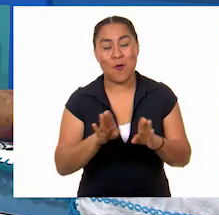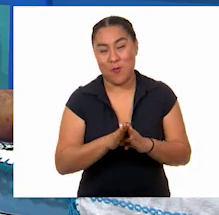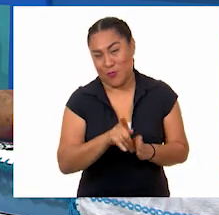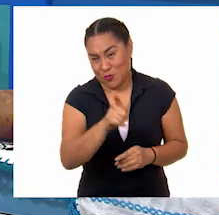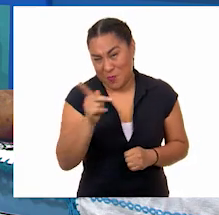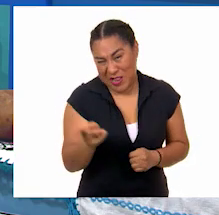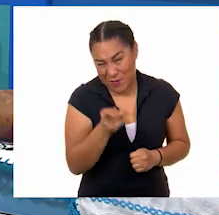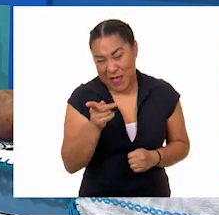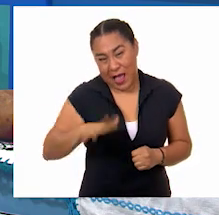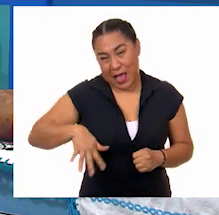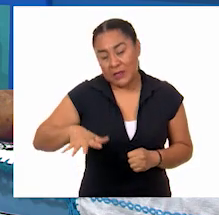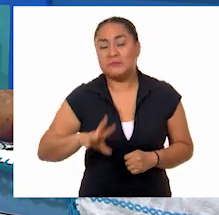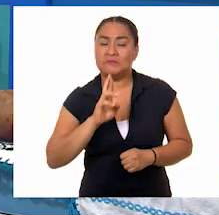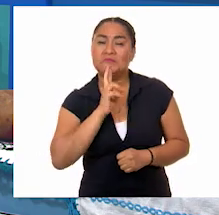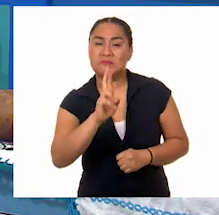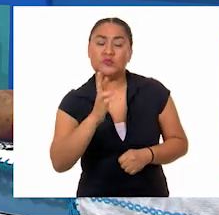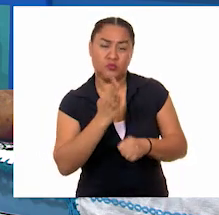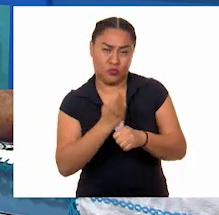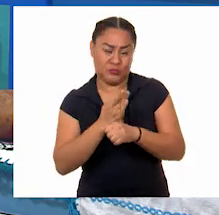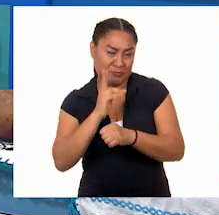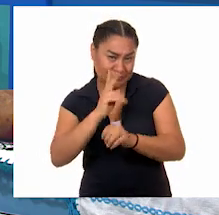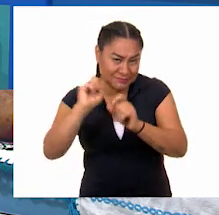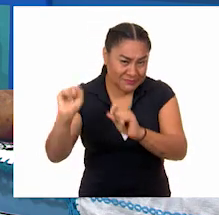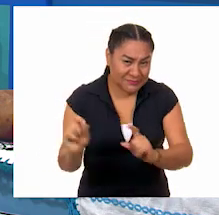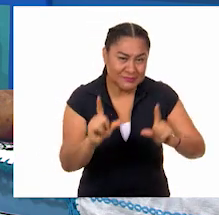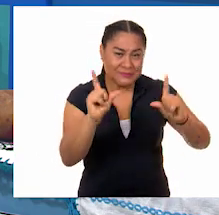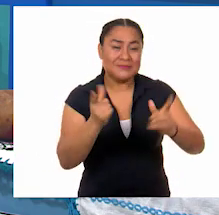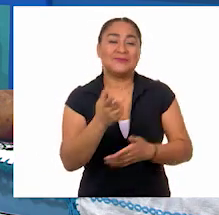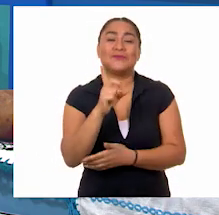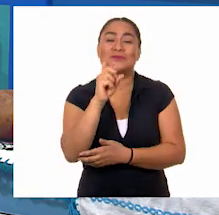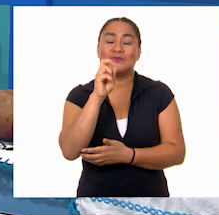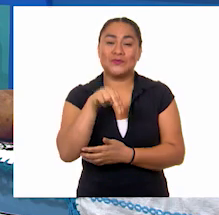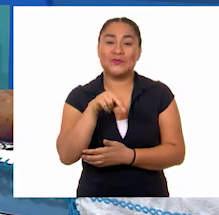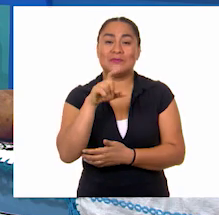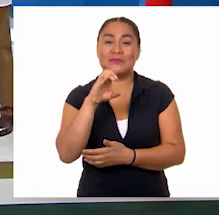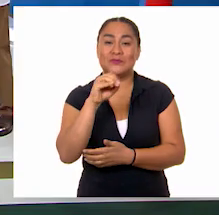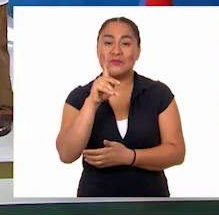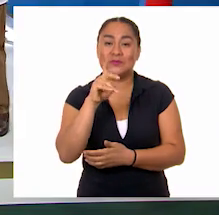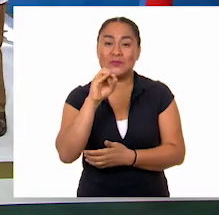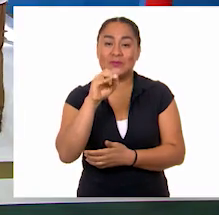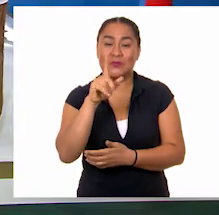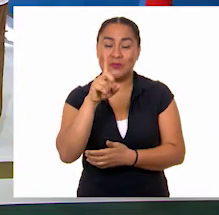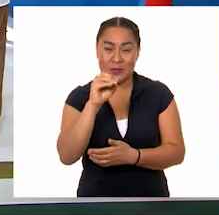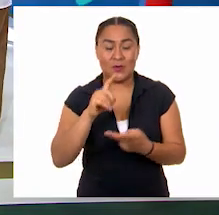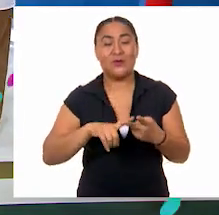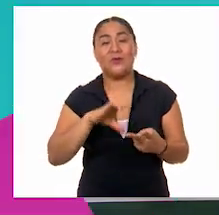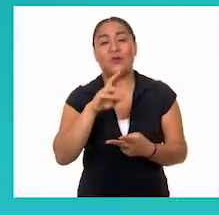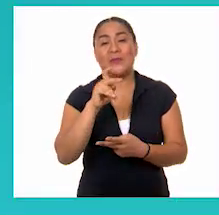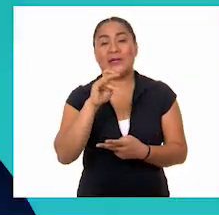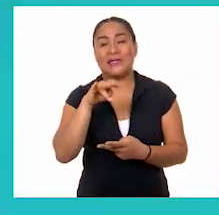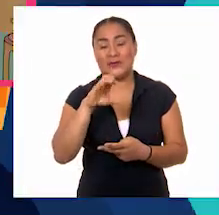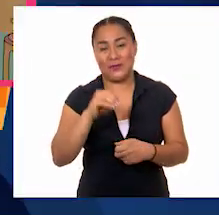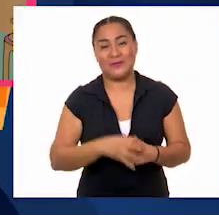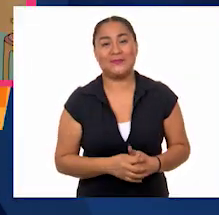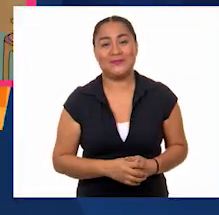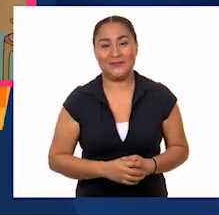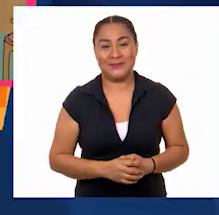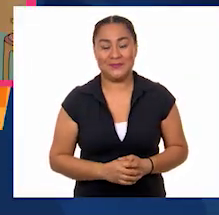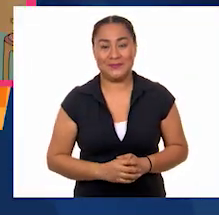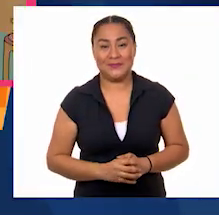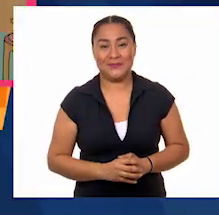tu pregunta, te invito a ver la siguiente cápsula con Don Leopoldo y Cupertino. Claro, vamos a verla.